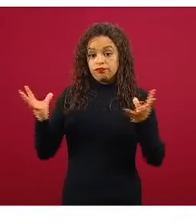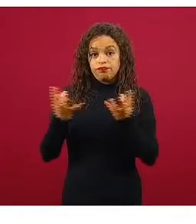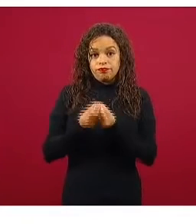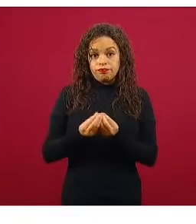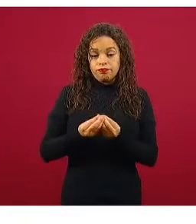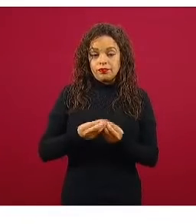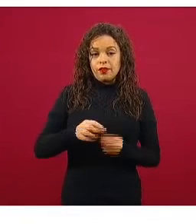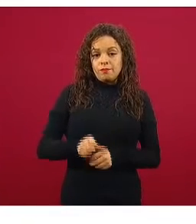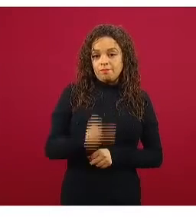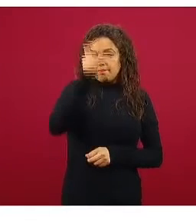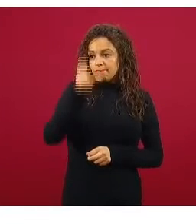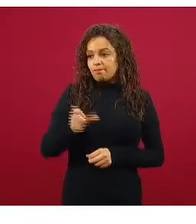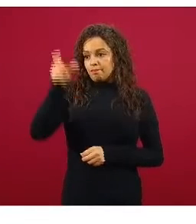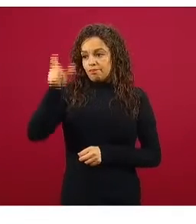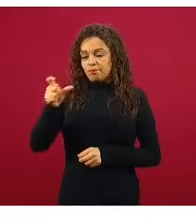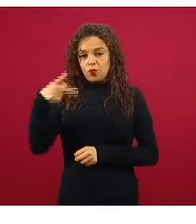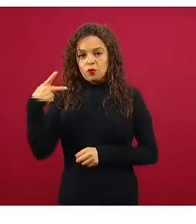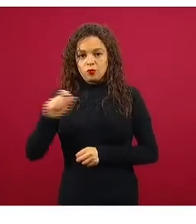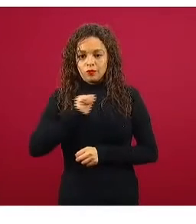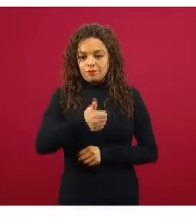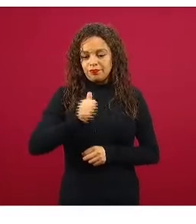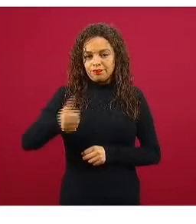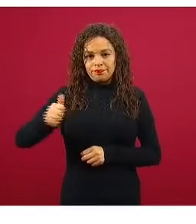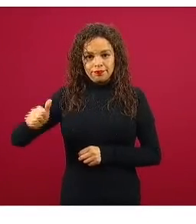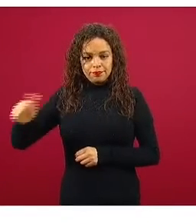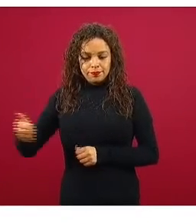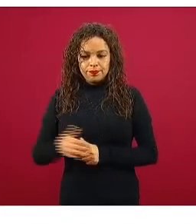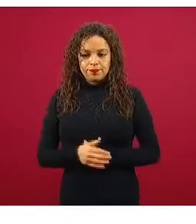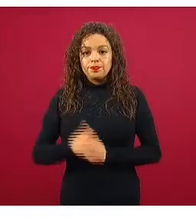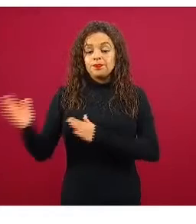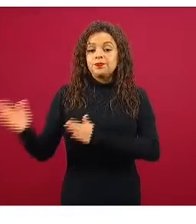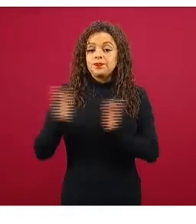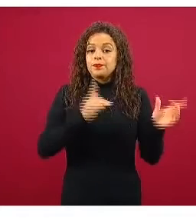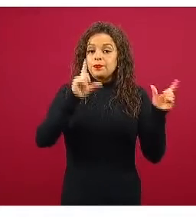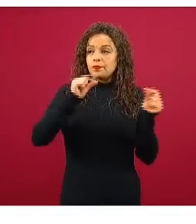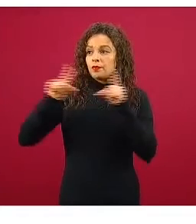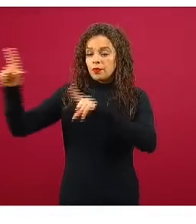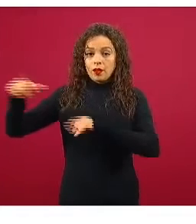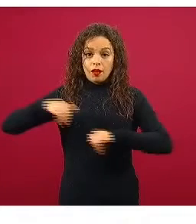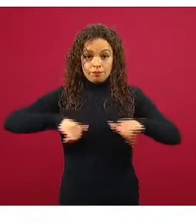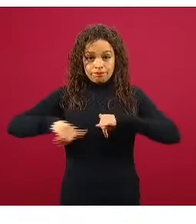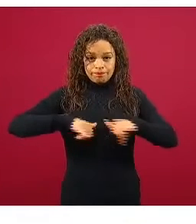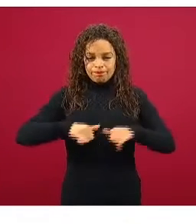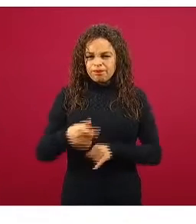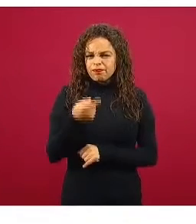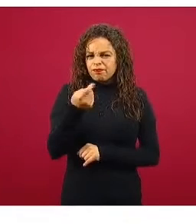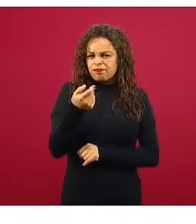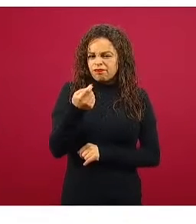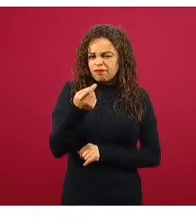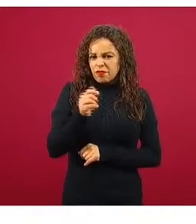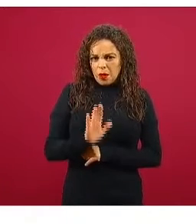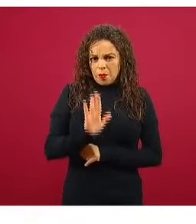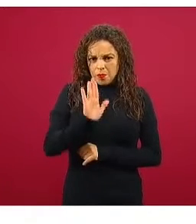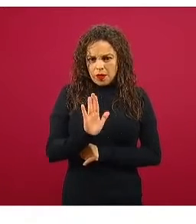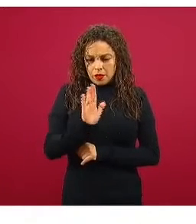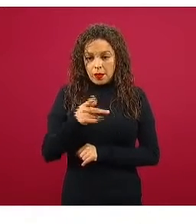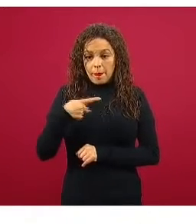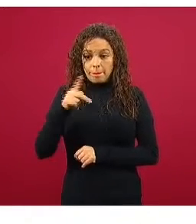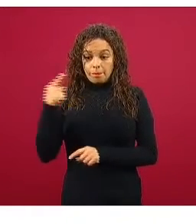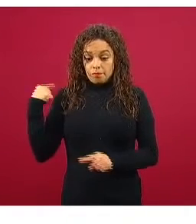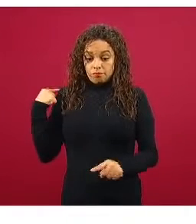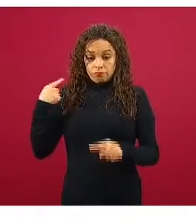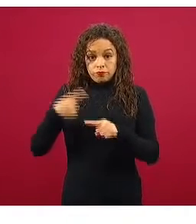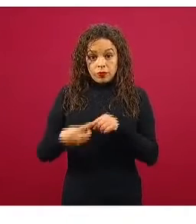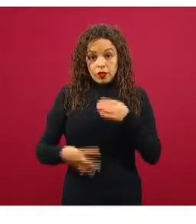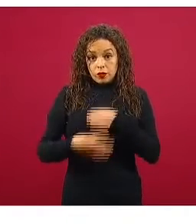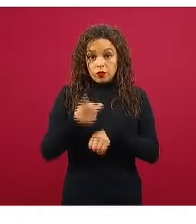columna. La siguiente diapositiva es una gráfica similar, pero ahora solamente registra los casos confirmados en los últimos 14 días, es